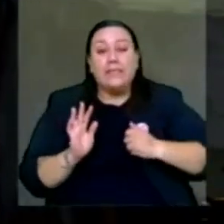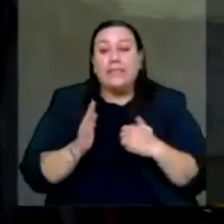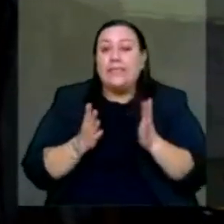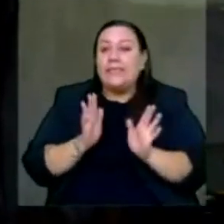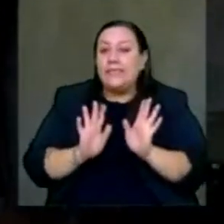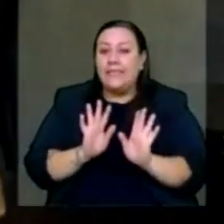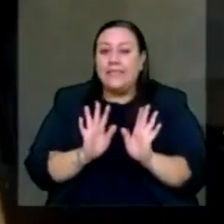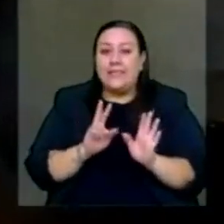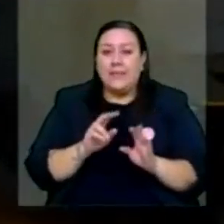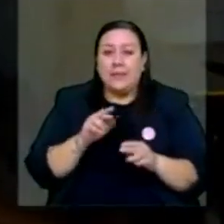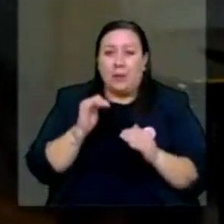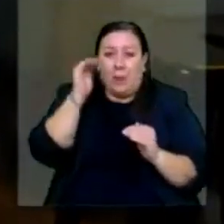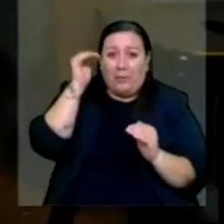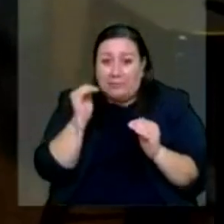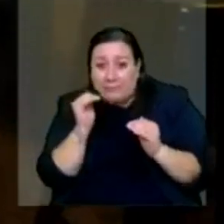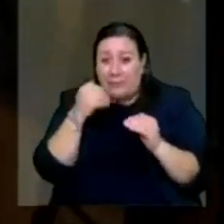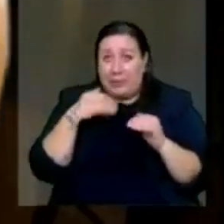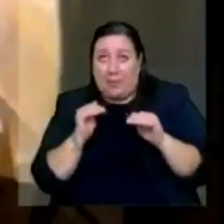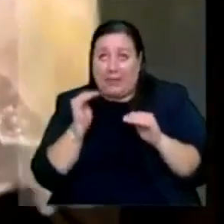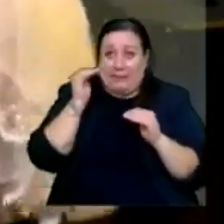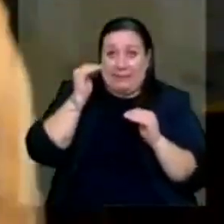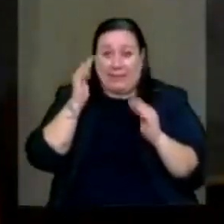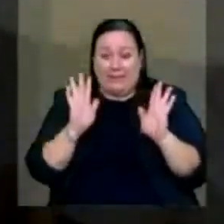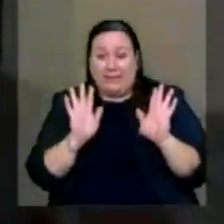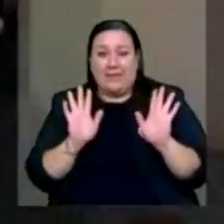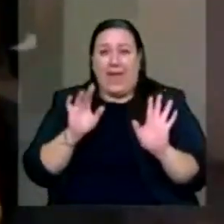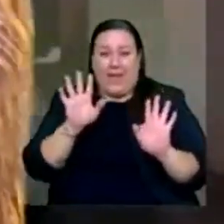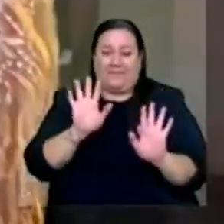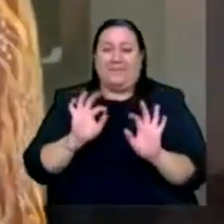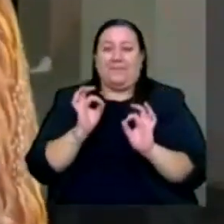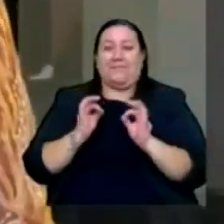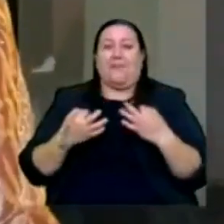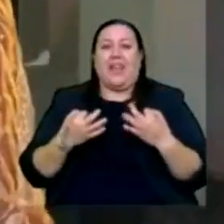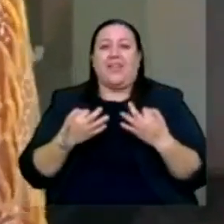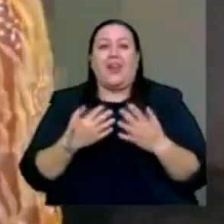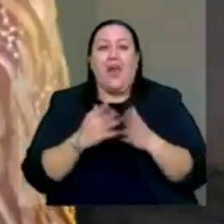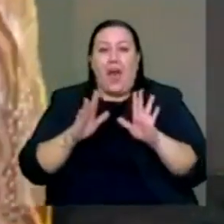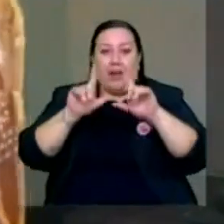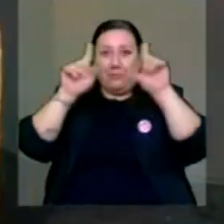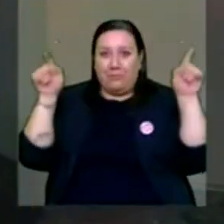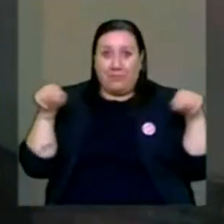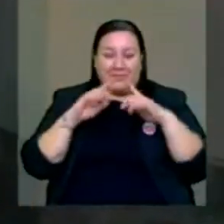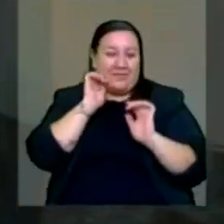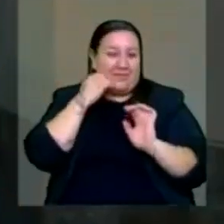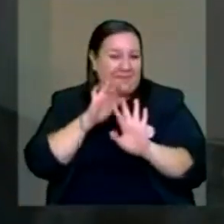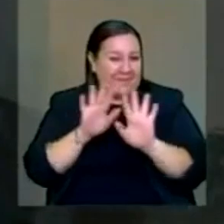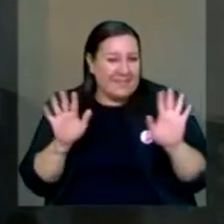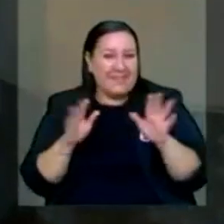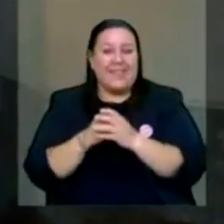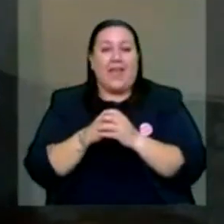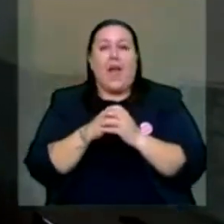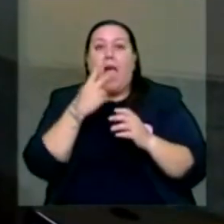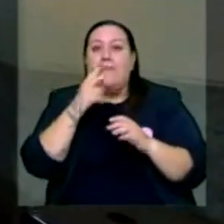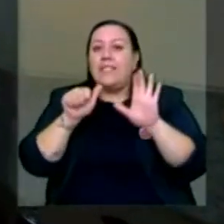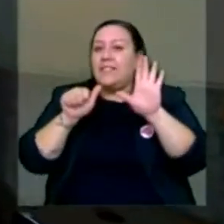Estás muy abajo lo que pasa. Me tengo que agachar demasiado. Ahí está, precioso, Joaquín. Ahí tenemos un plano perfecto. 6 de corazones. Voy a mirar si hay una